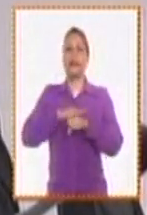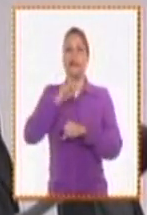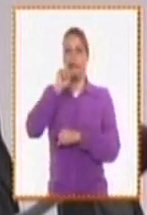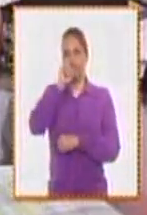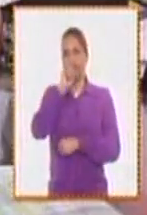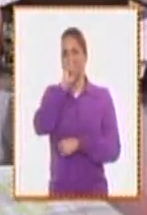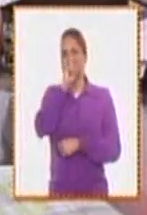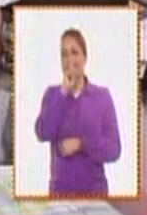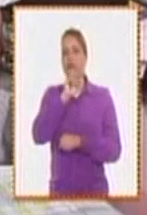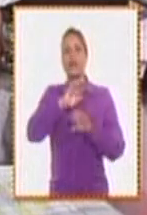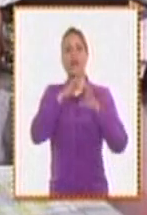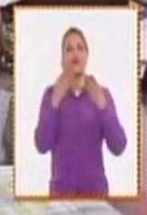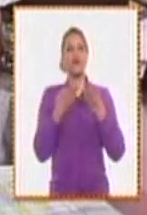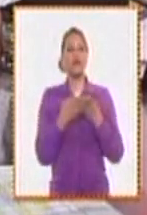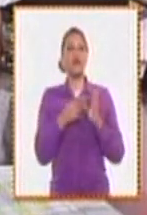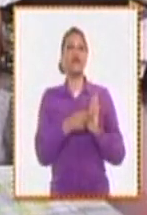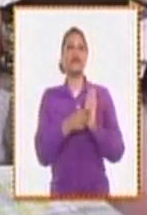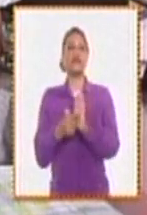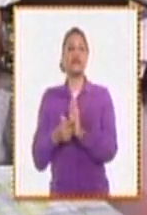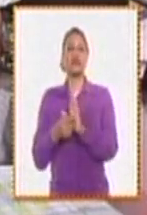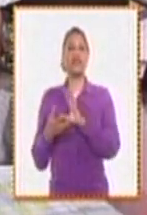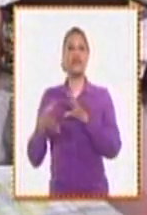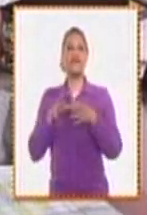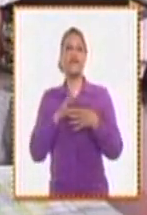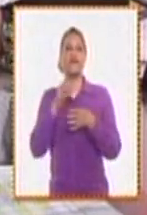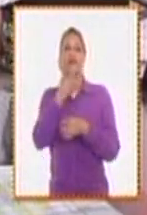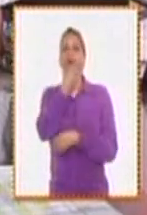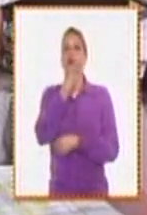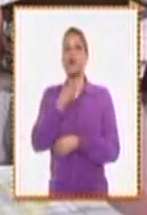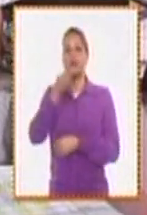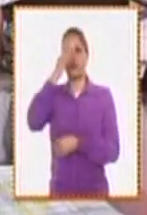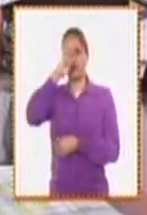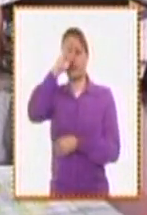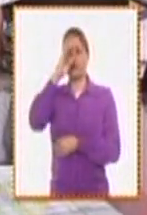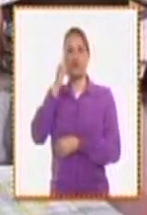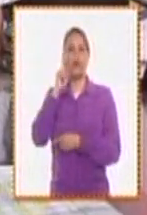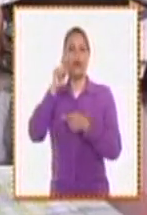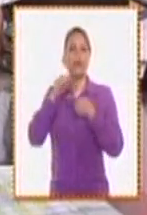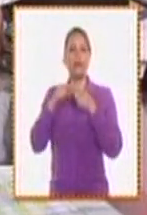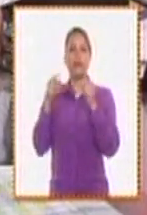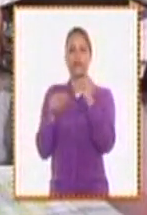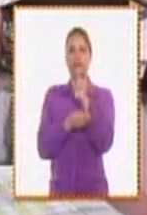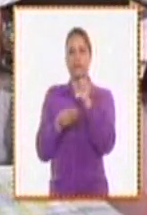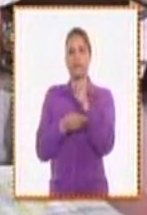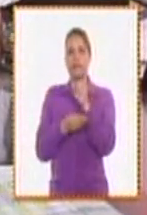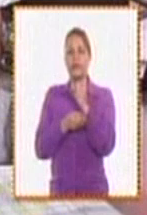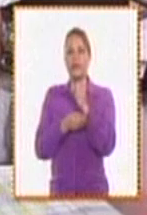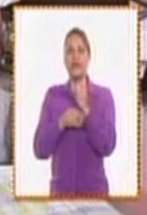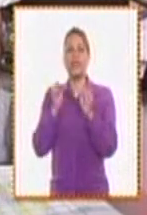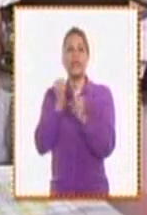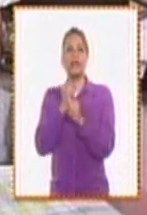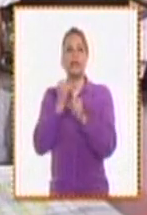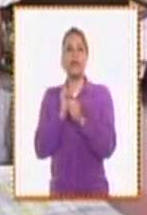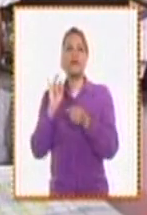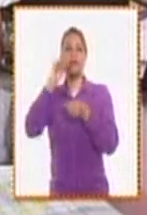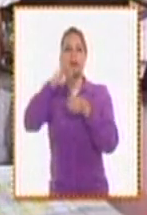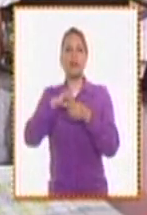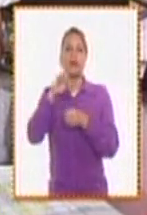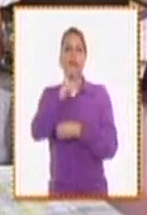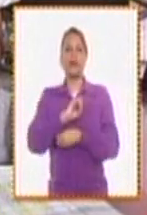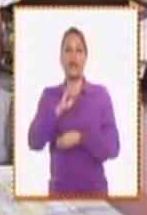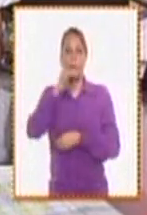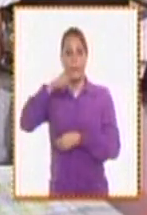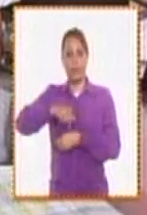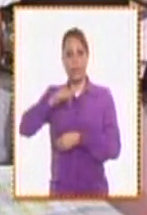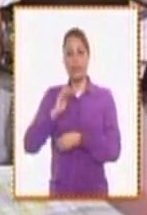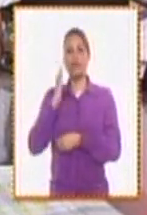están contempladas en la estrategia de la Juventud Comunista para fortalecer el papel integral de la organización en el presente y futuro del país, que